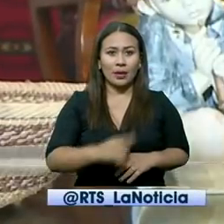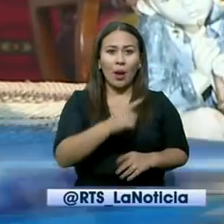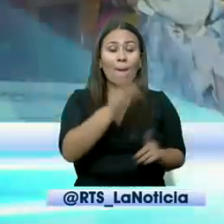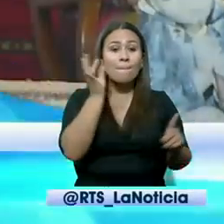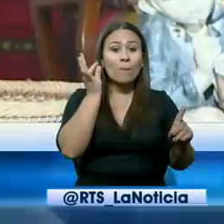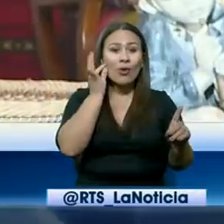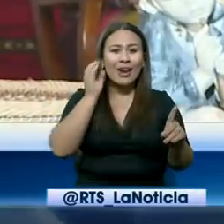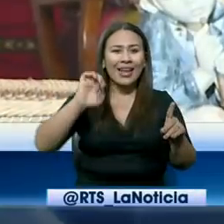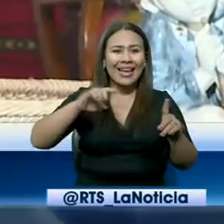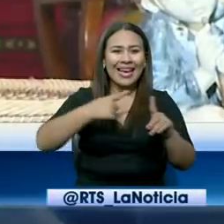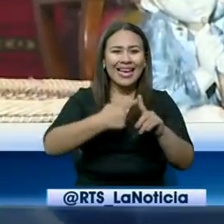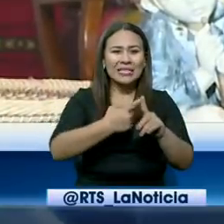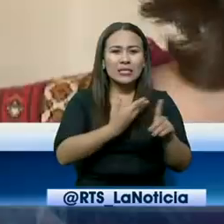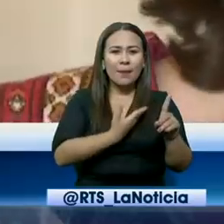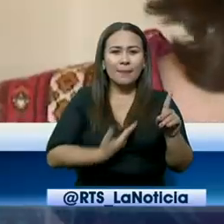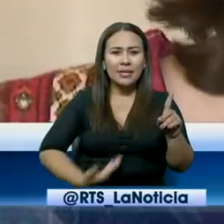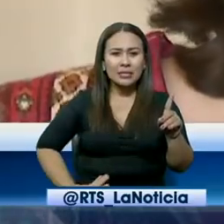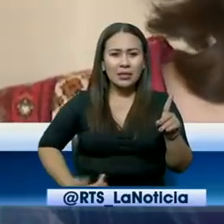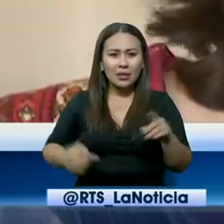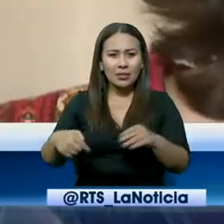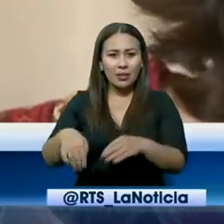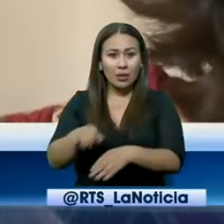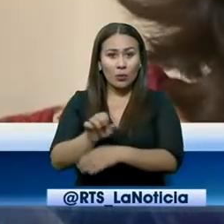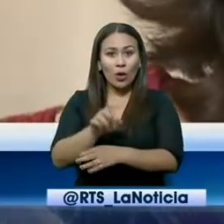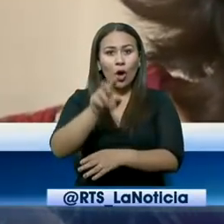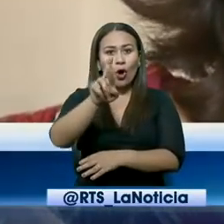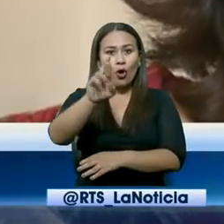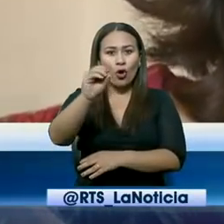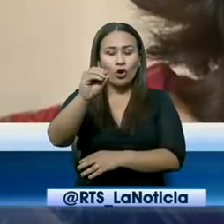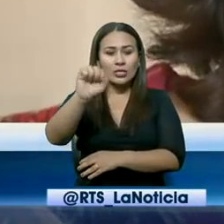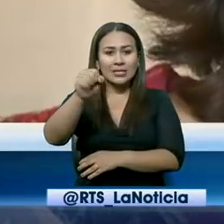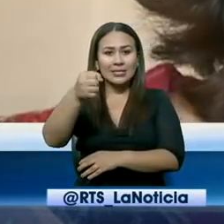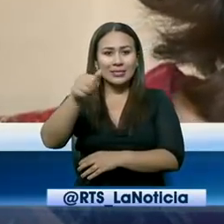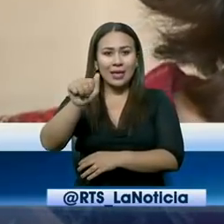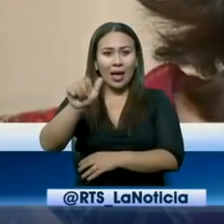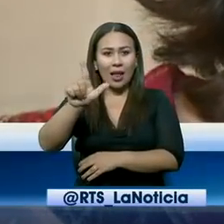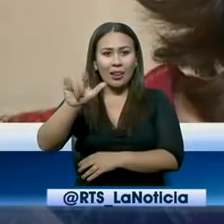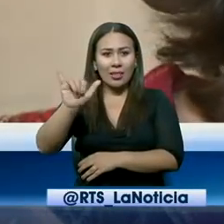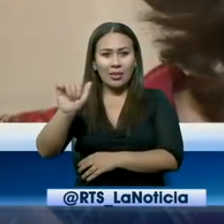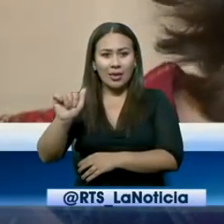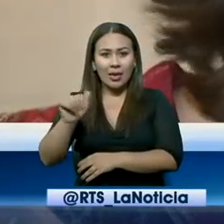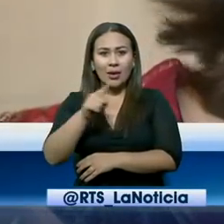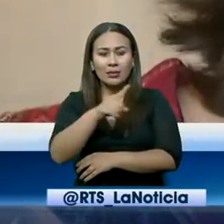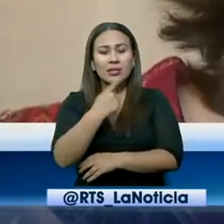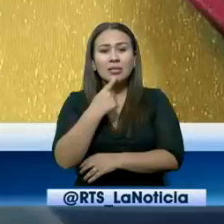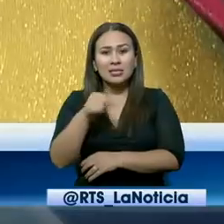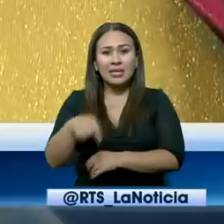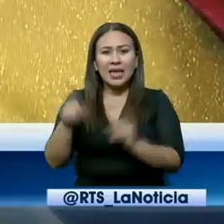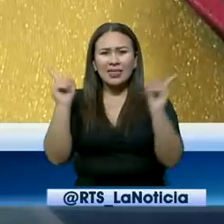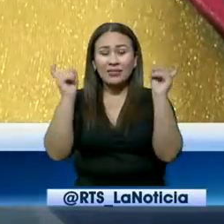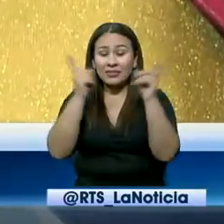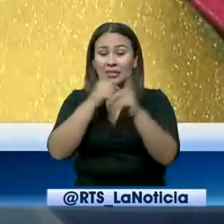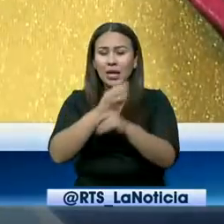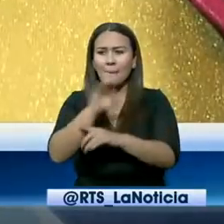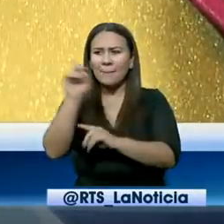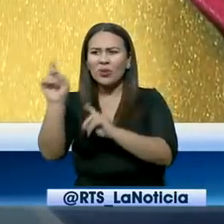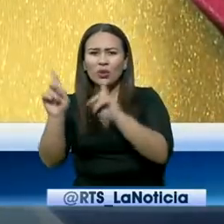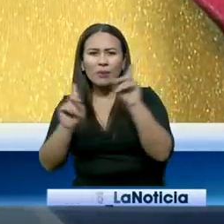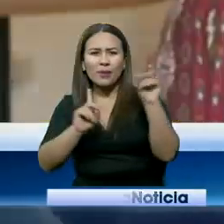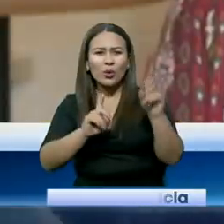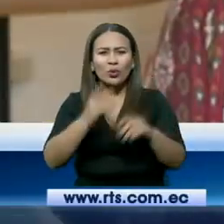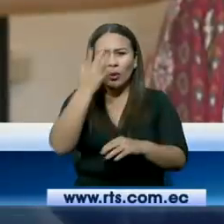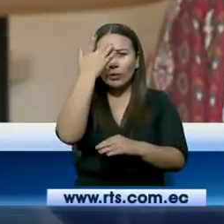como expresidenta refiere que nuestro país ha tenido situaciones complicadas por la reelección indefinida o de varios